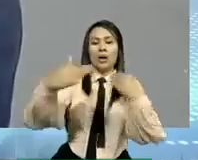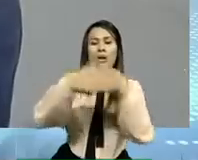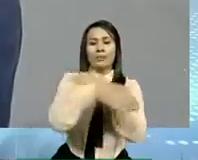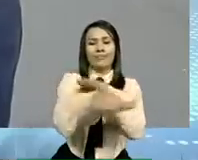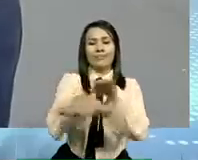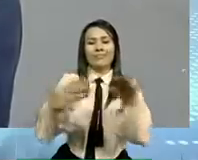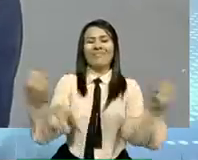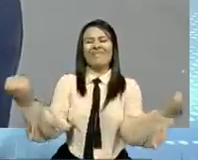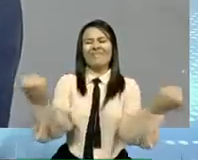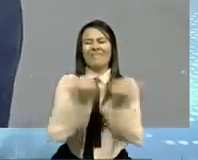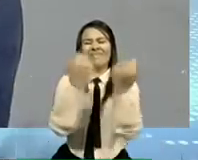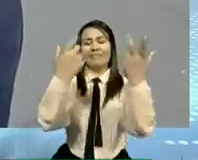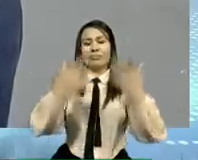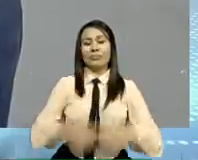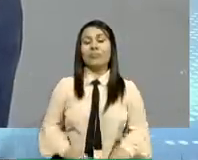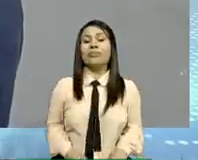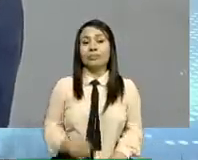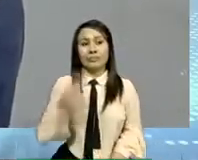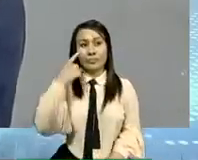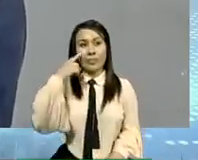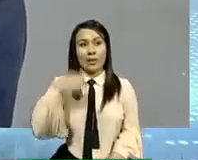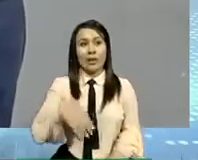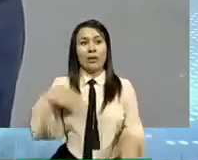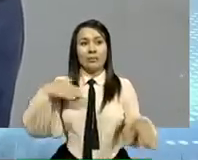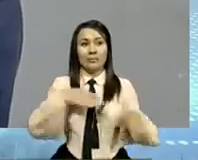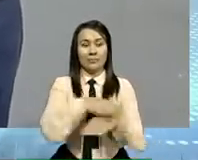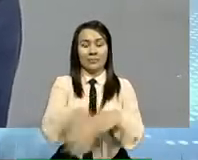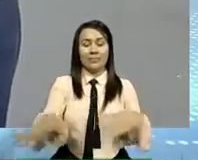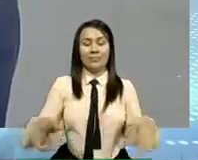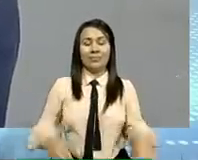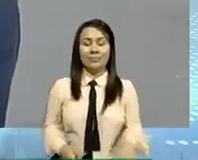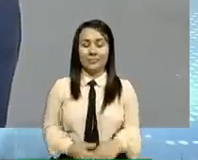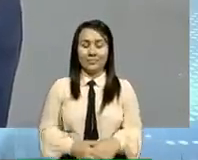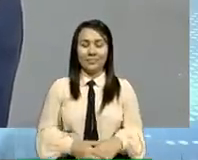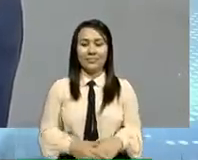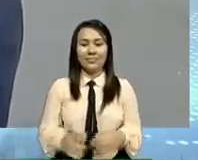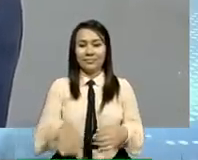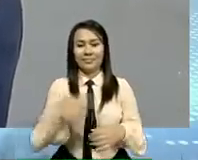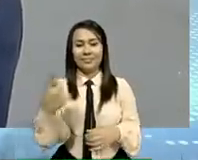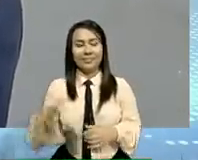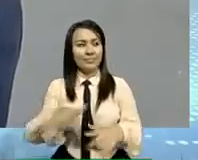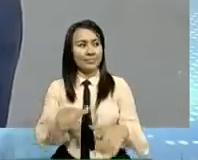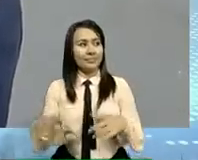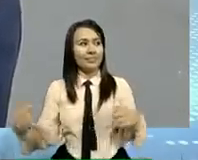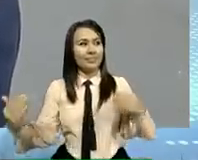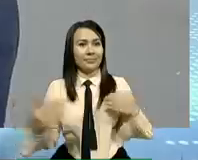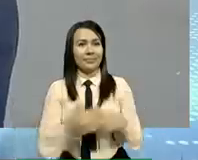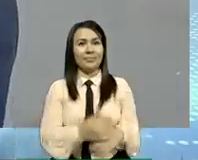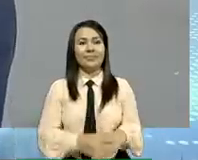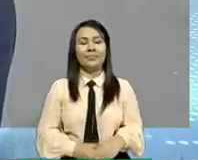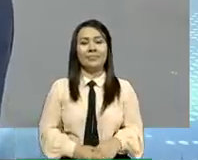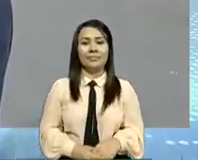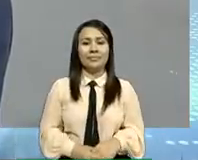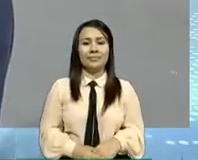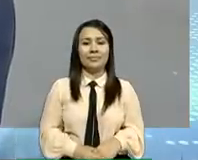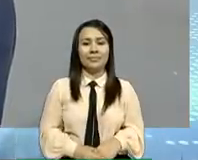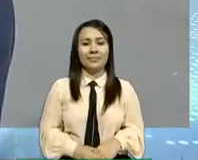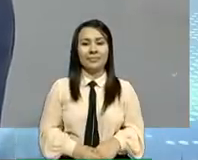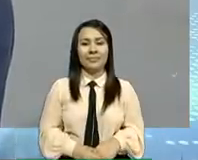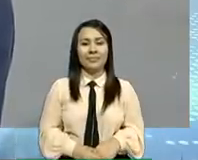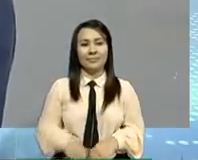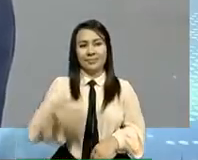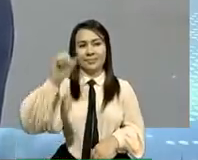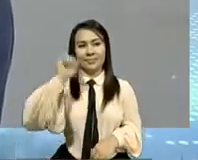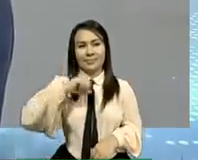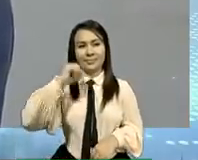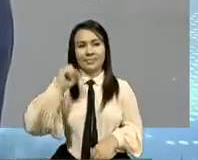y cuando de un momento a otro se encuentra con los huecos, se desvía. Entonces, por el otro carril entra. Así, igualito como... Sí,